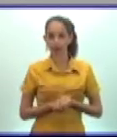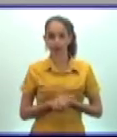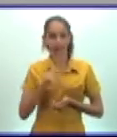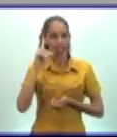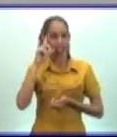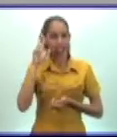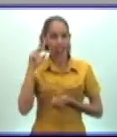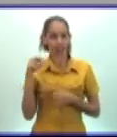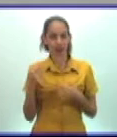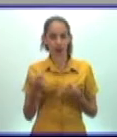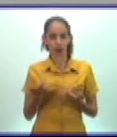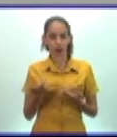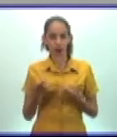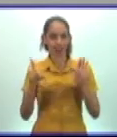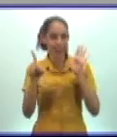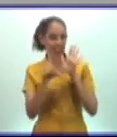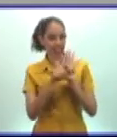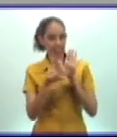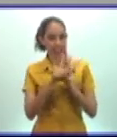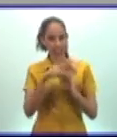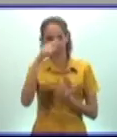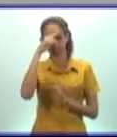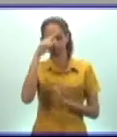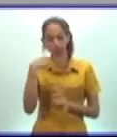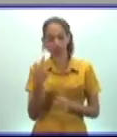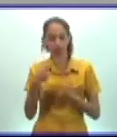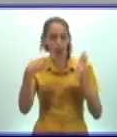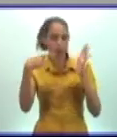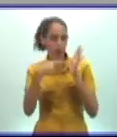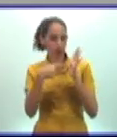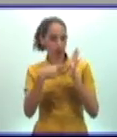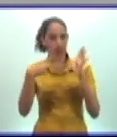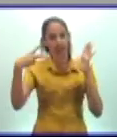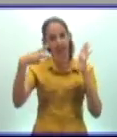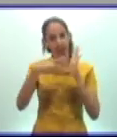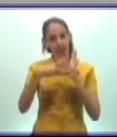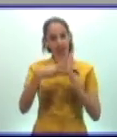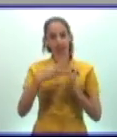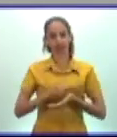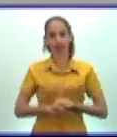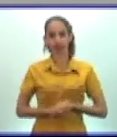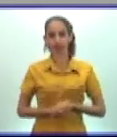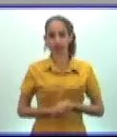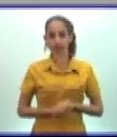Recordemos ahora la ley de los signos, multiplicación y división.